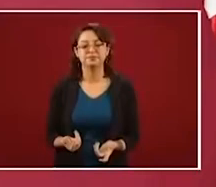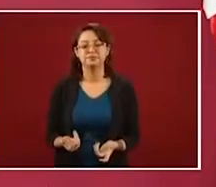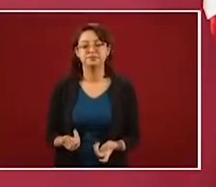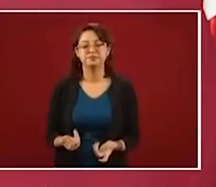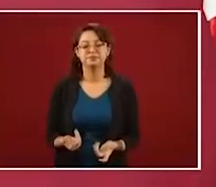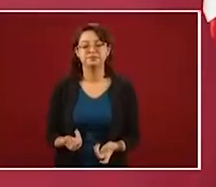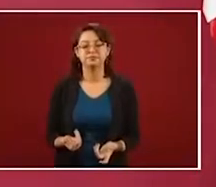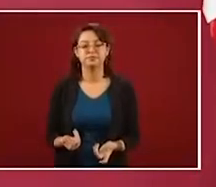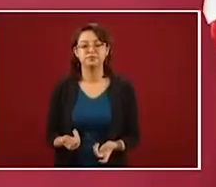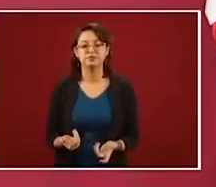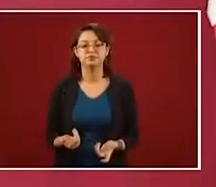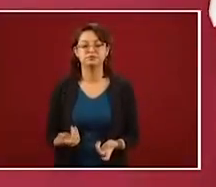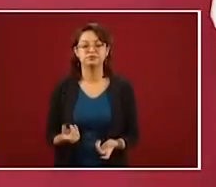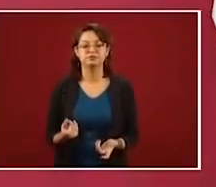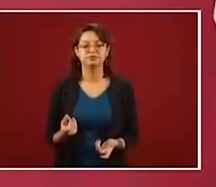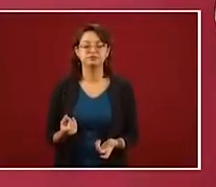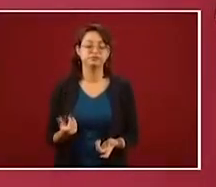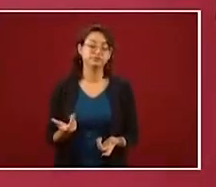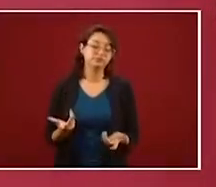obtenían